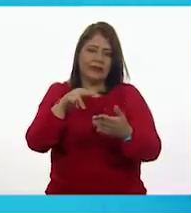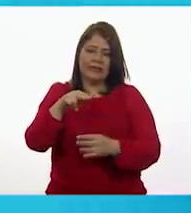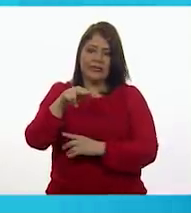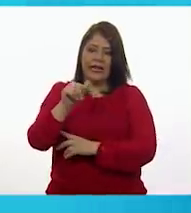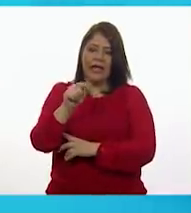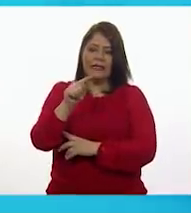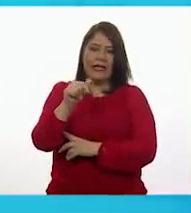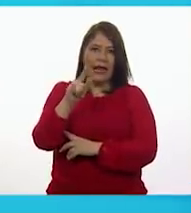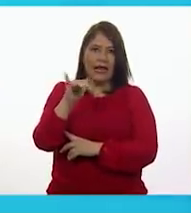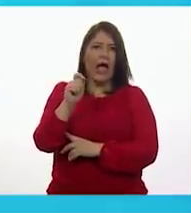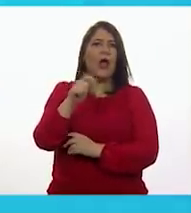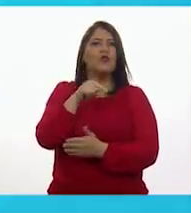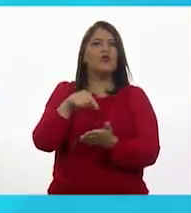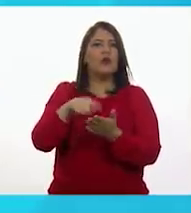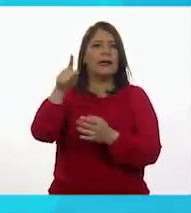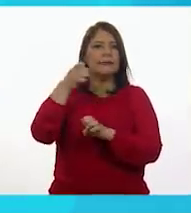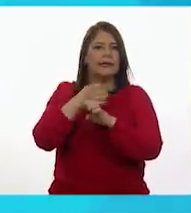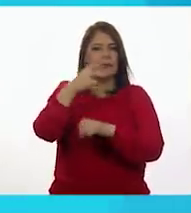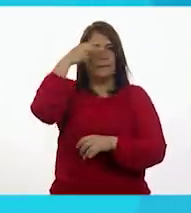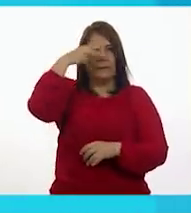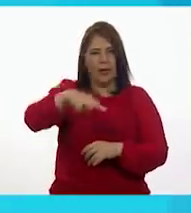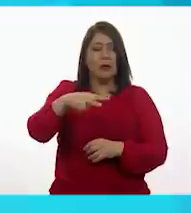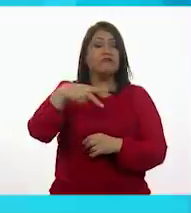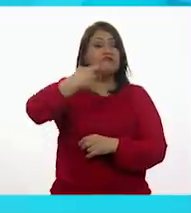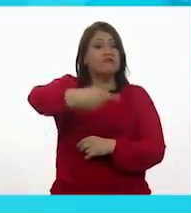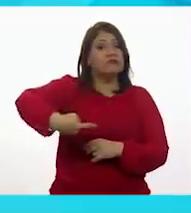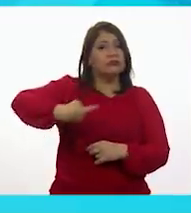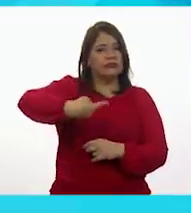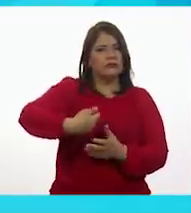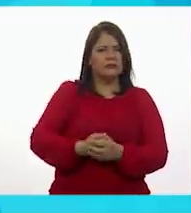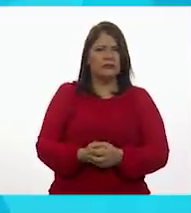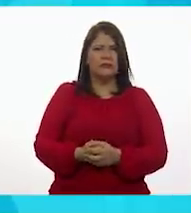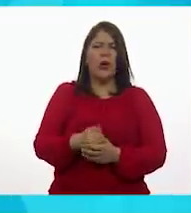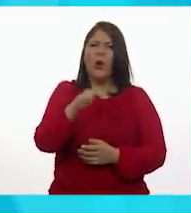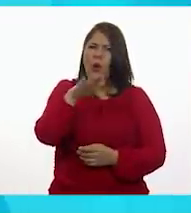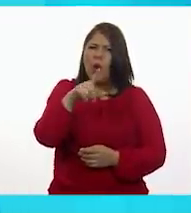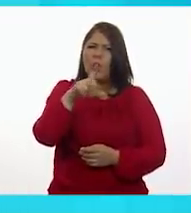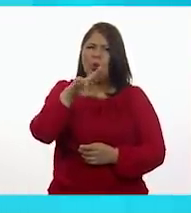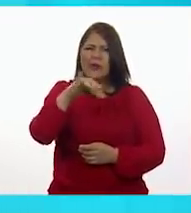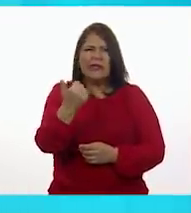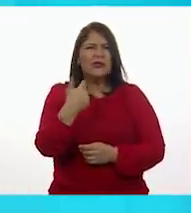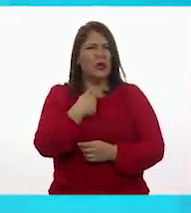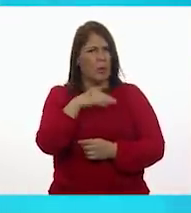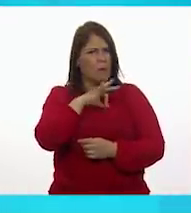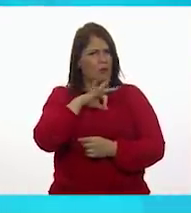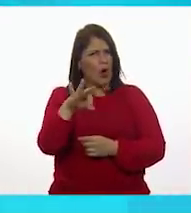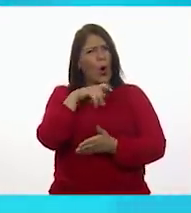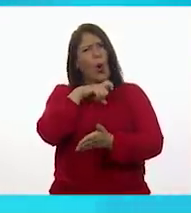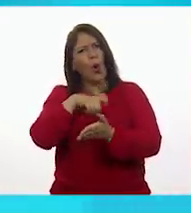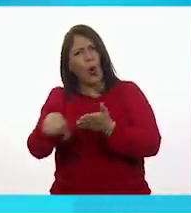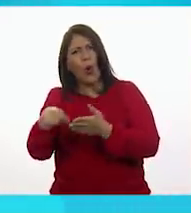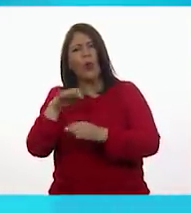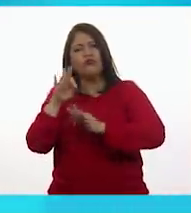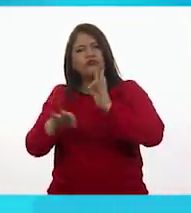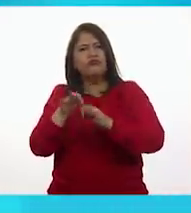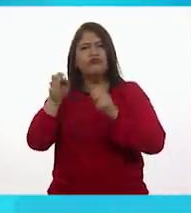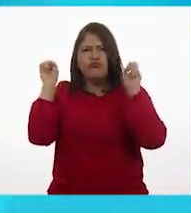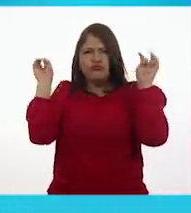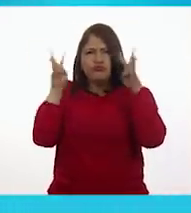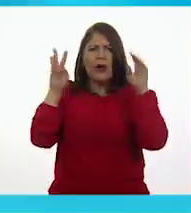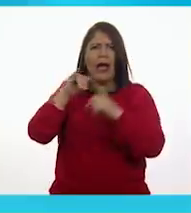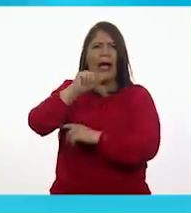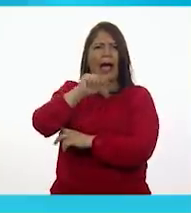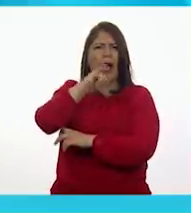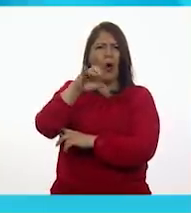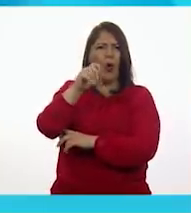Natalia, del Estado de México, nos pregunta. Lucy, ¿puedo tener un ajolote de mascota? Es que me